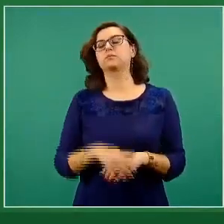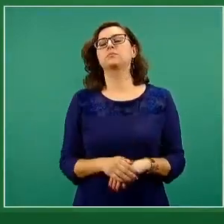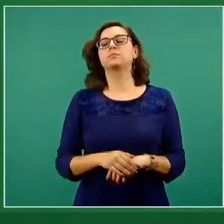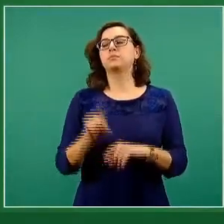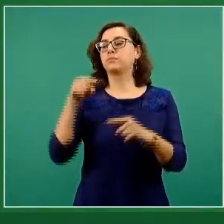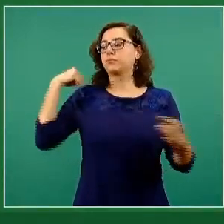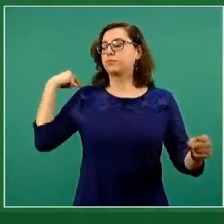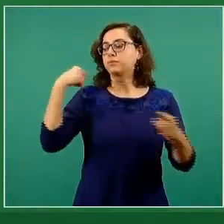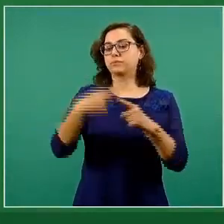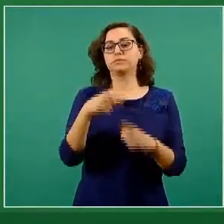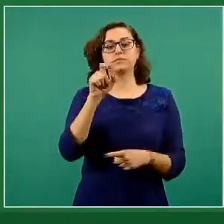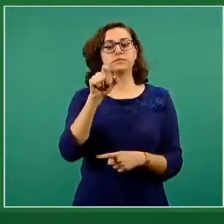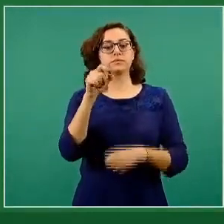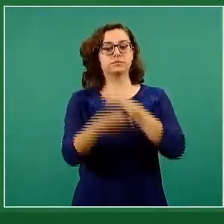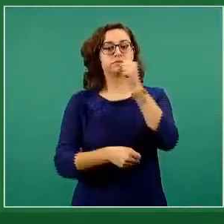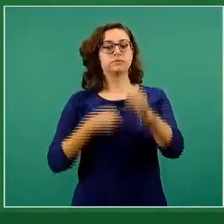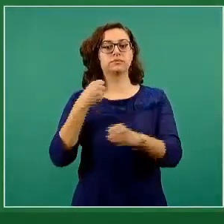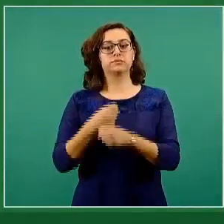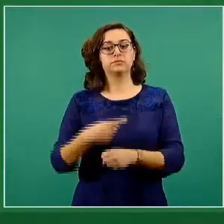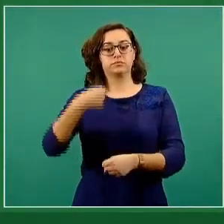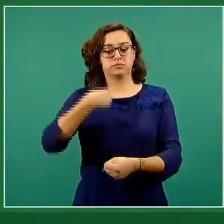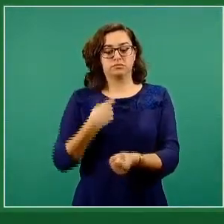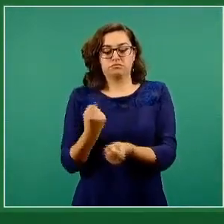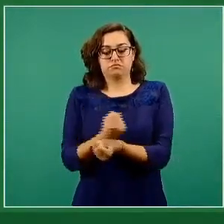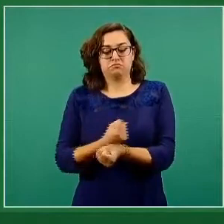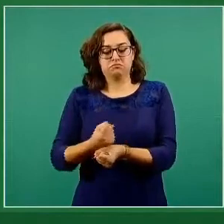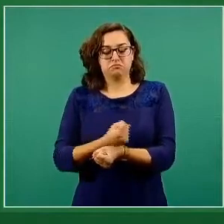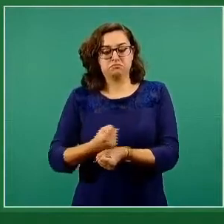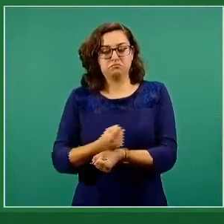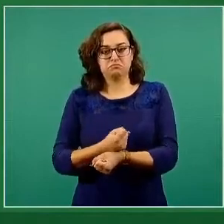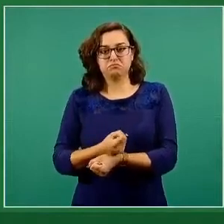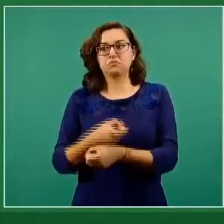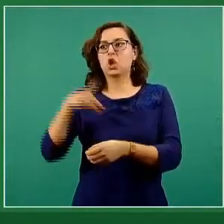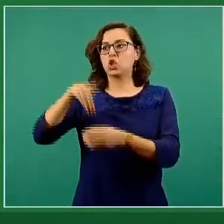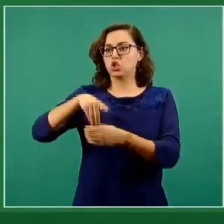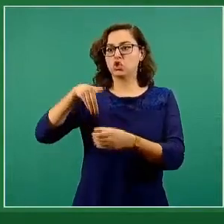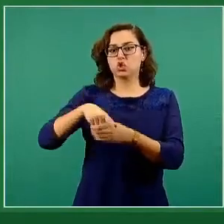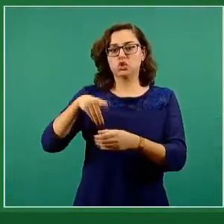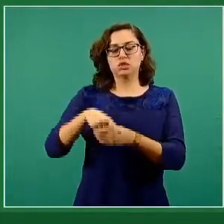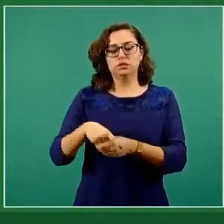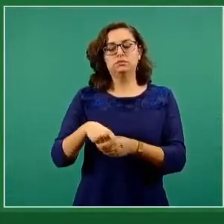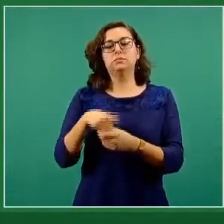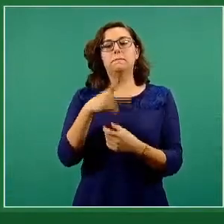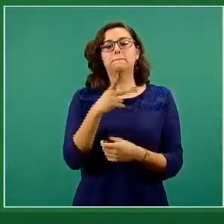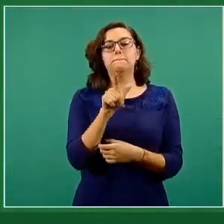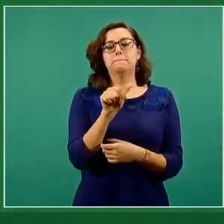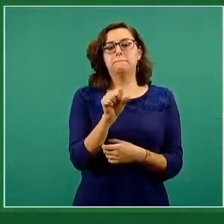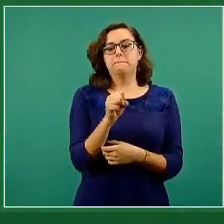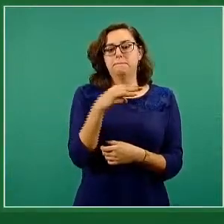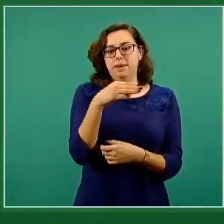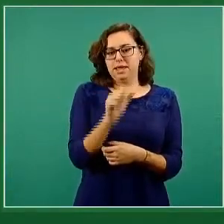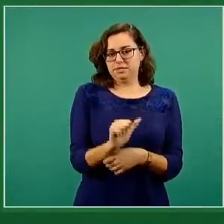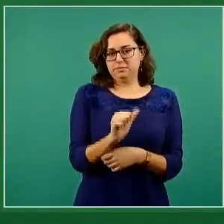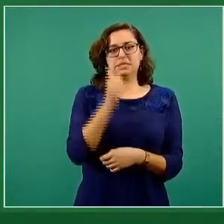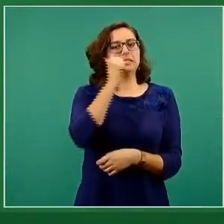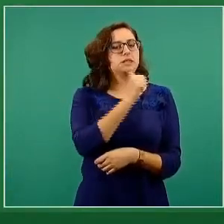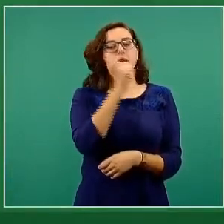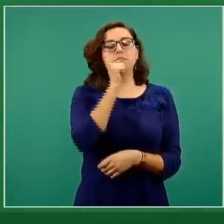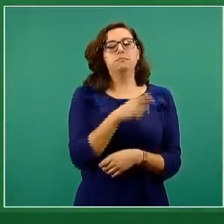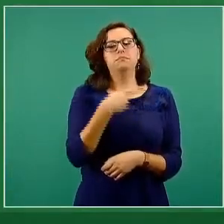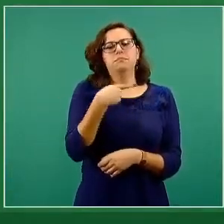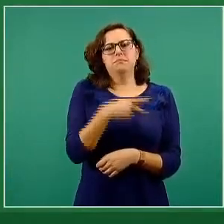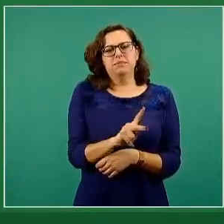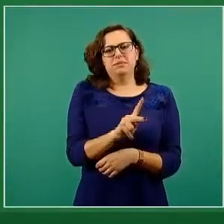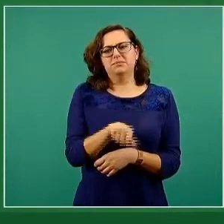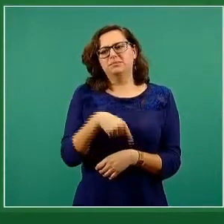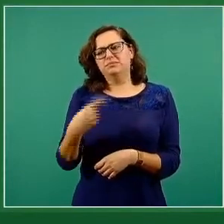años he sido donador de sangre y plasma, sin embargo nunca he podido donar plaquetas ya que mis niveles siempre han